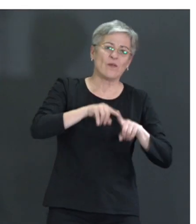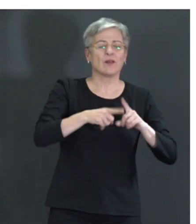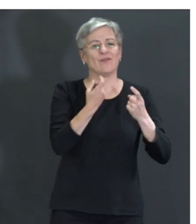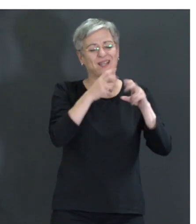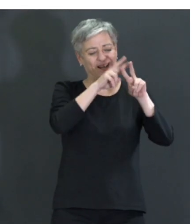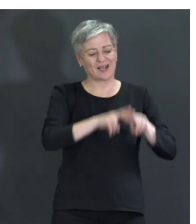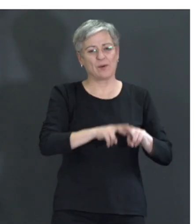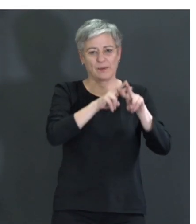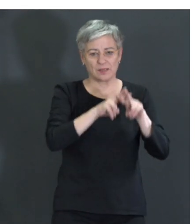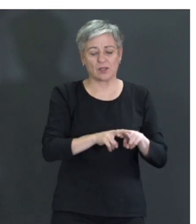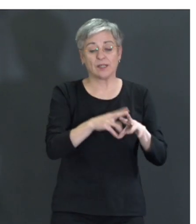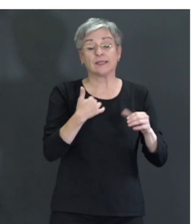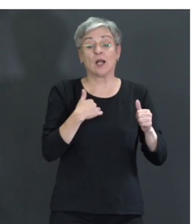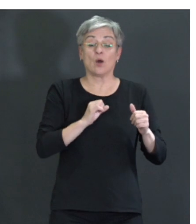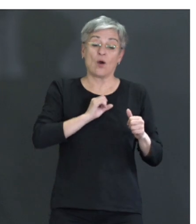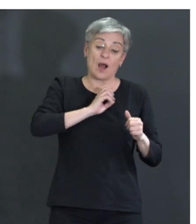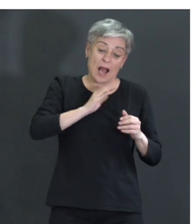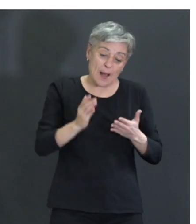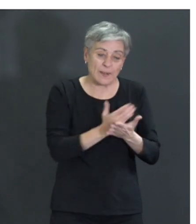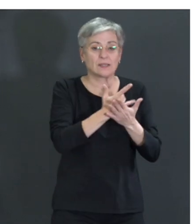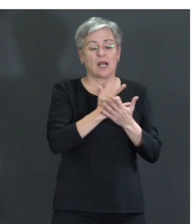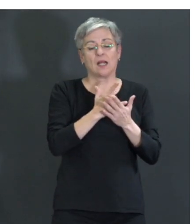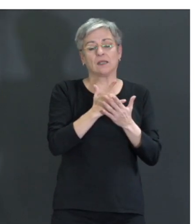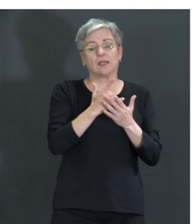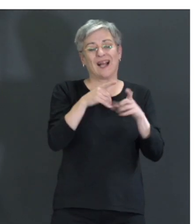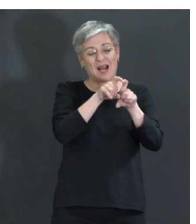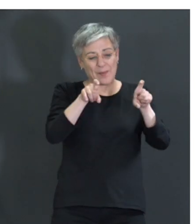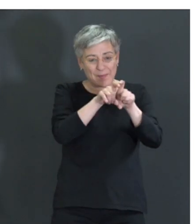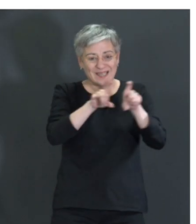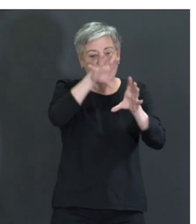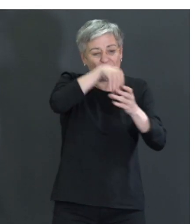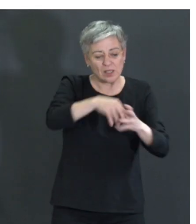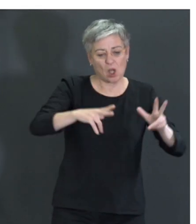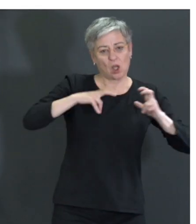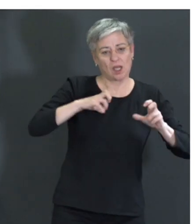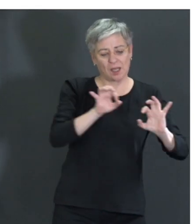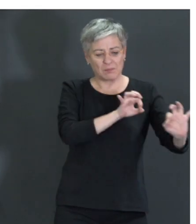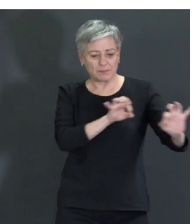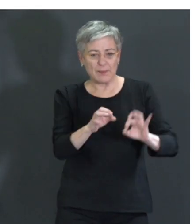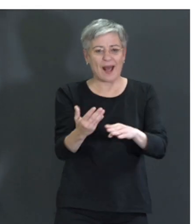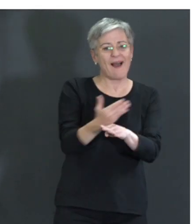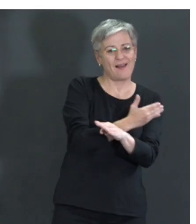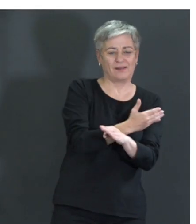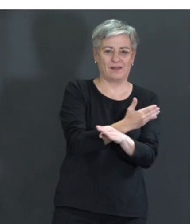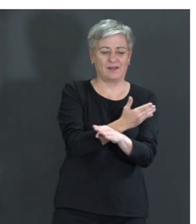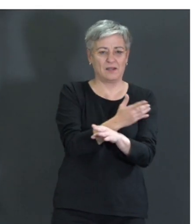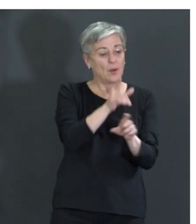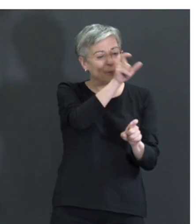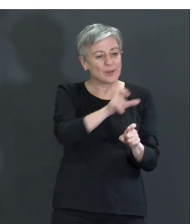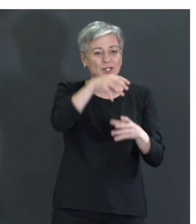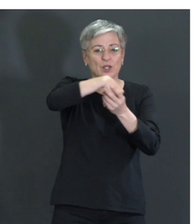Y luego ya el proceso de incorporación, pues también hay que preparar a la empresa y a las personas que trabajan en la empresa,